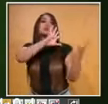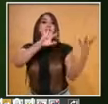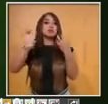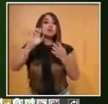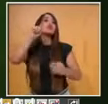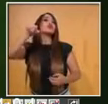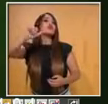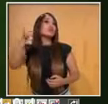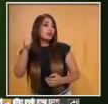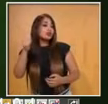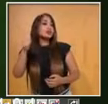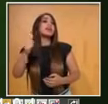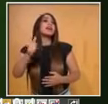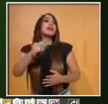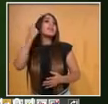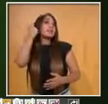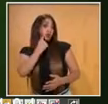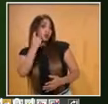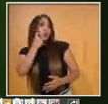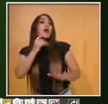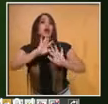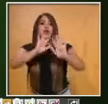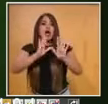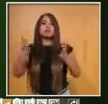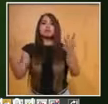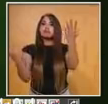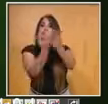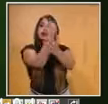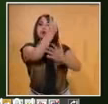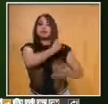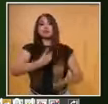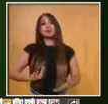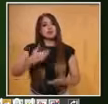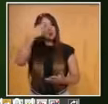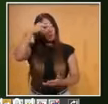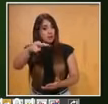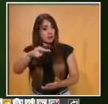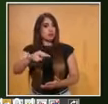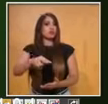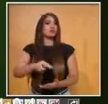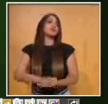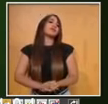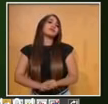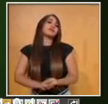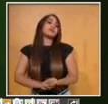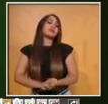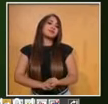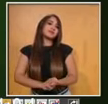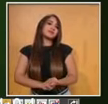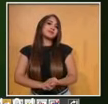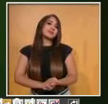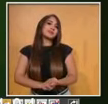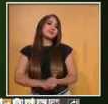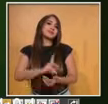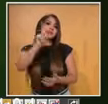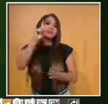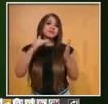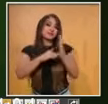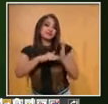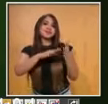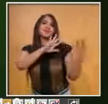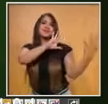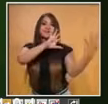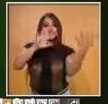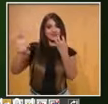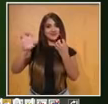Y para 1912, Viviano Villarreal fue gobernador de Nuevo León. En 1913